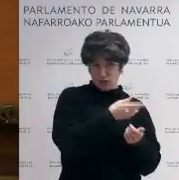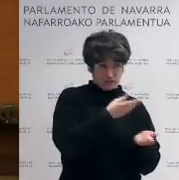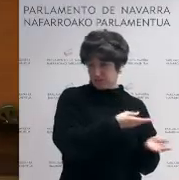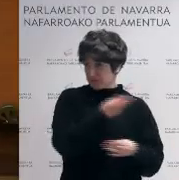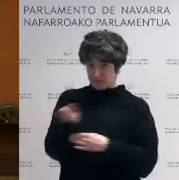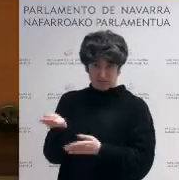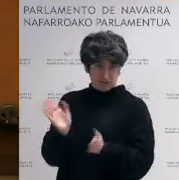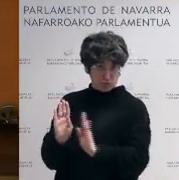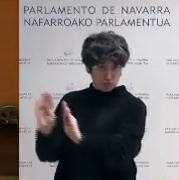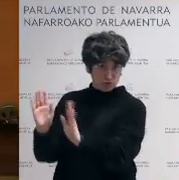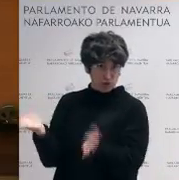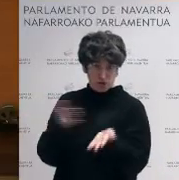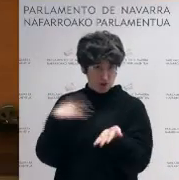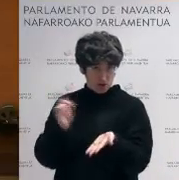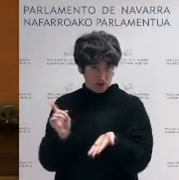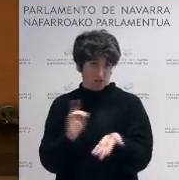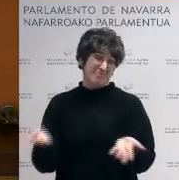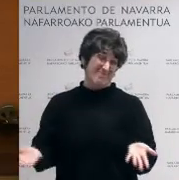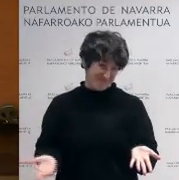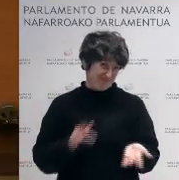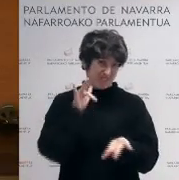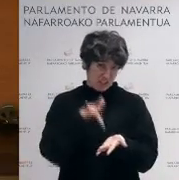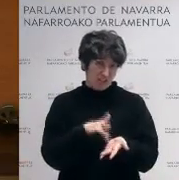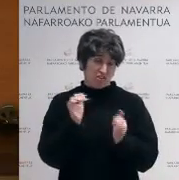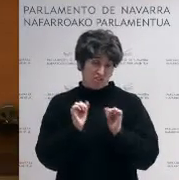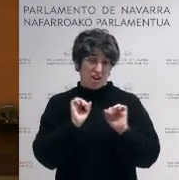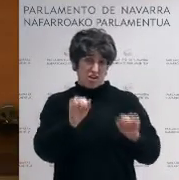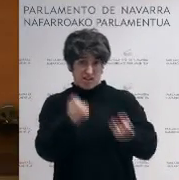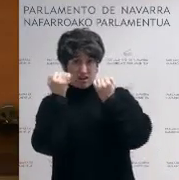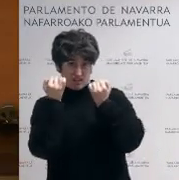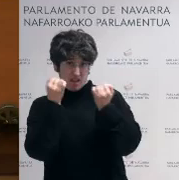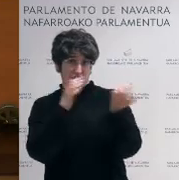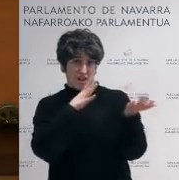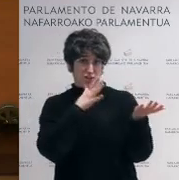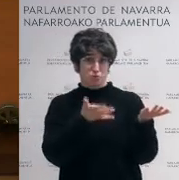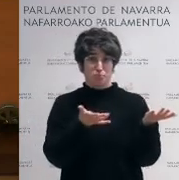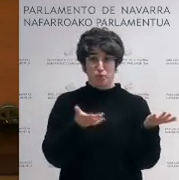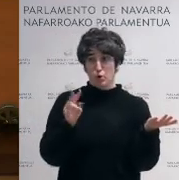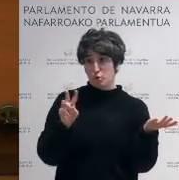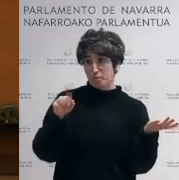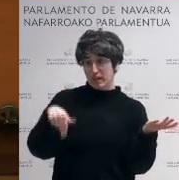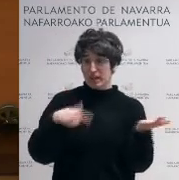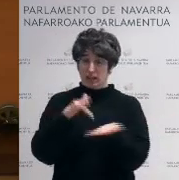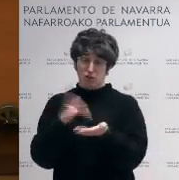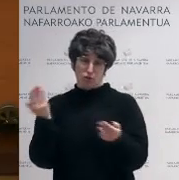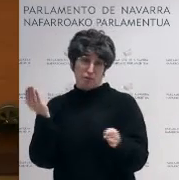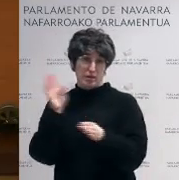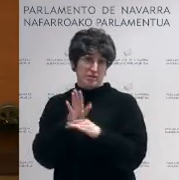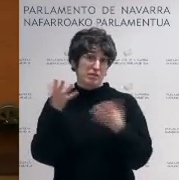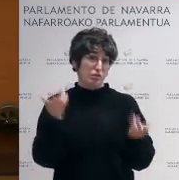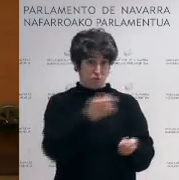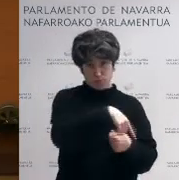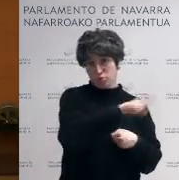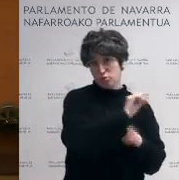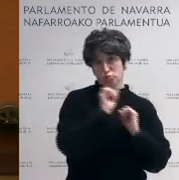Se va a rechazar la propuesta porque la presenta, como digo, UPN, no porque sea inviable. Se va a hacer con incoherencias claras del Partido